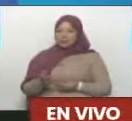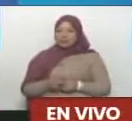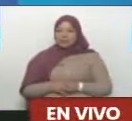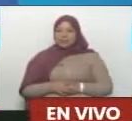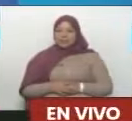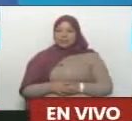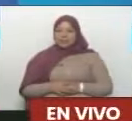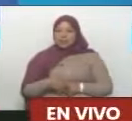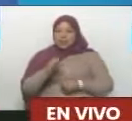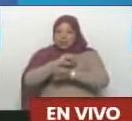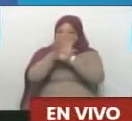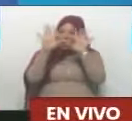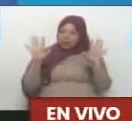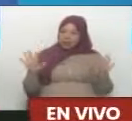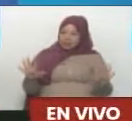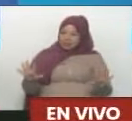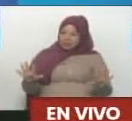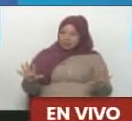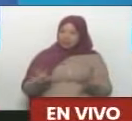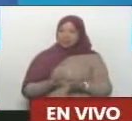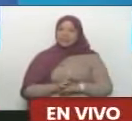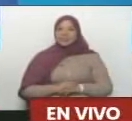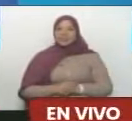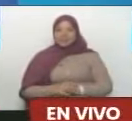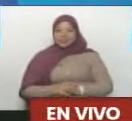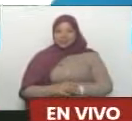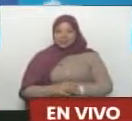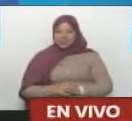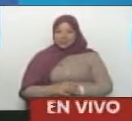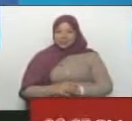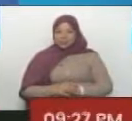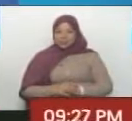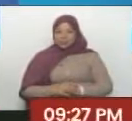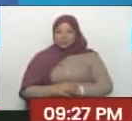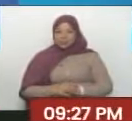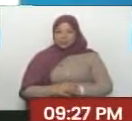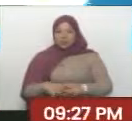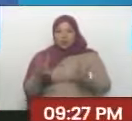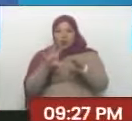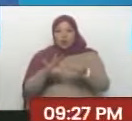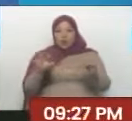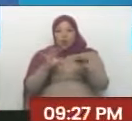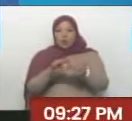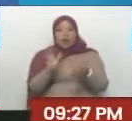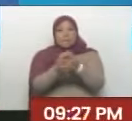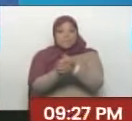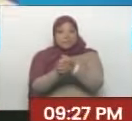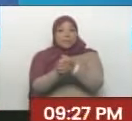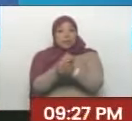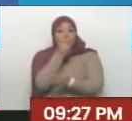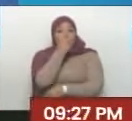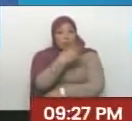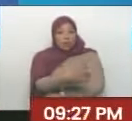Bueno, vamos a estar claros, pues. ¿No? ¿Cómo es que dice? Cuentas claras